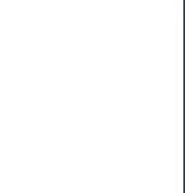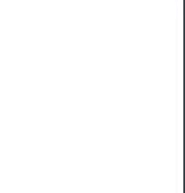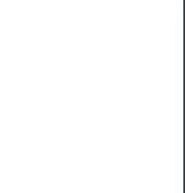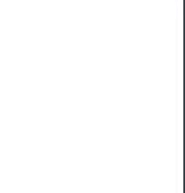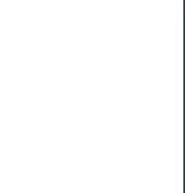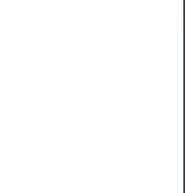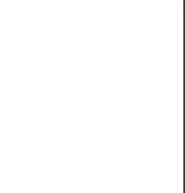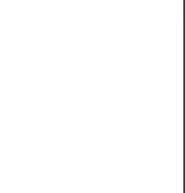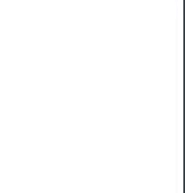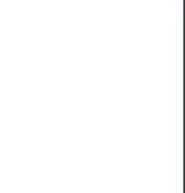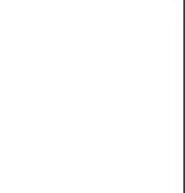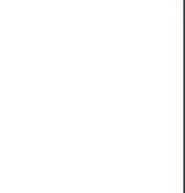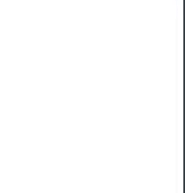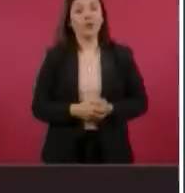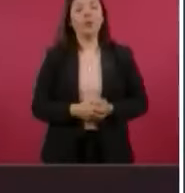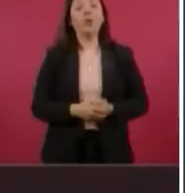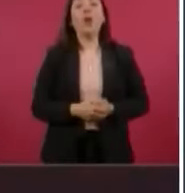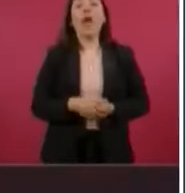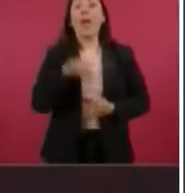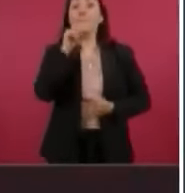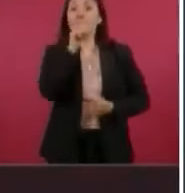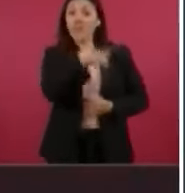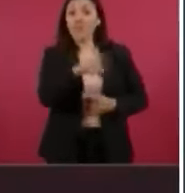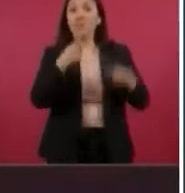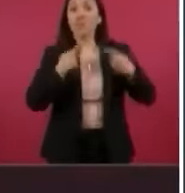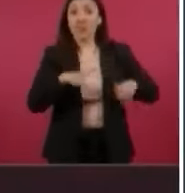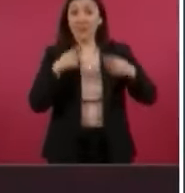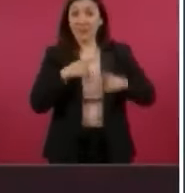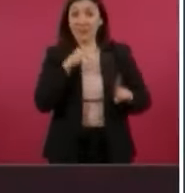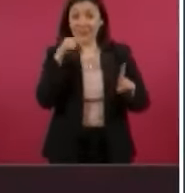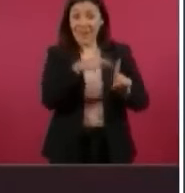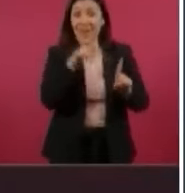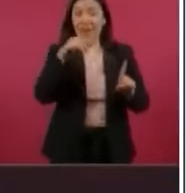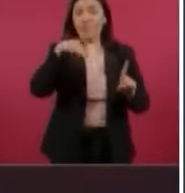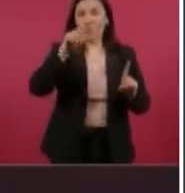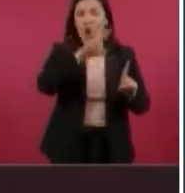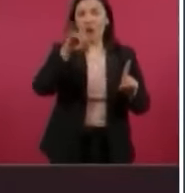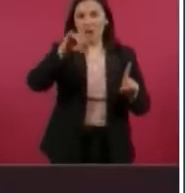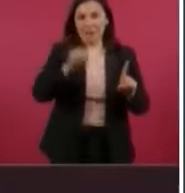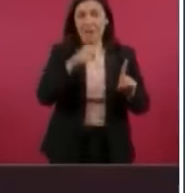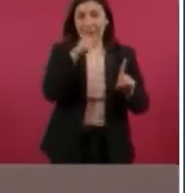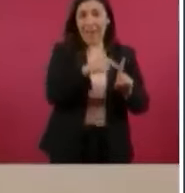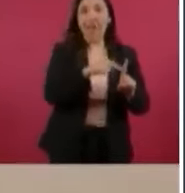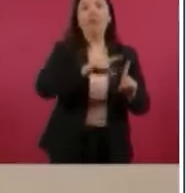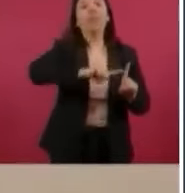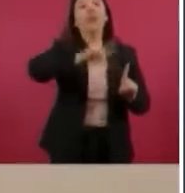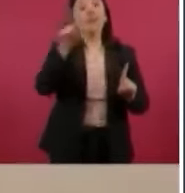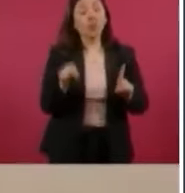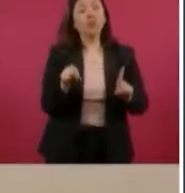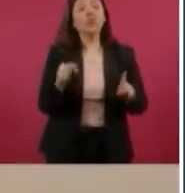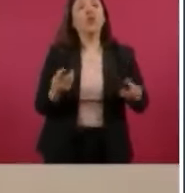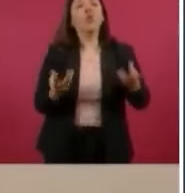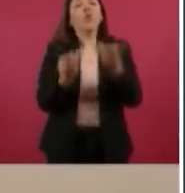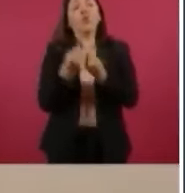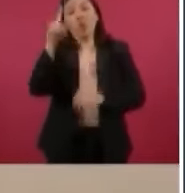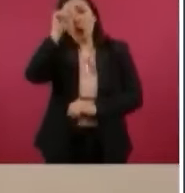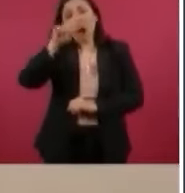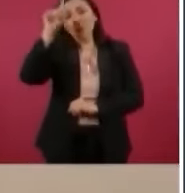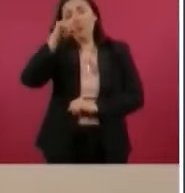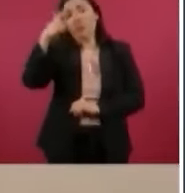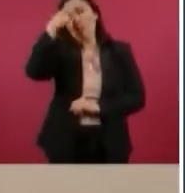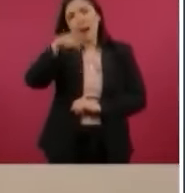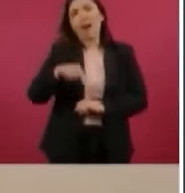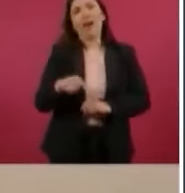dijo este tipo Golden es un periodista multipremiado ha ganado dos premios pulitzer que no se